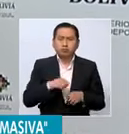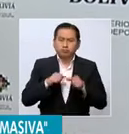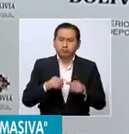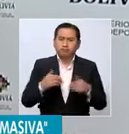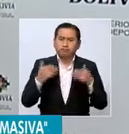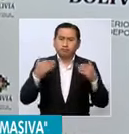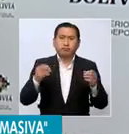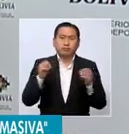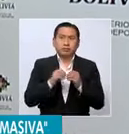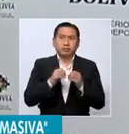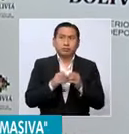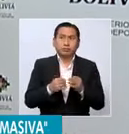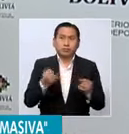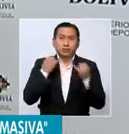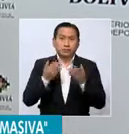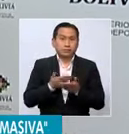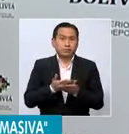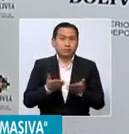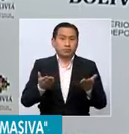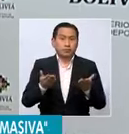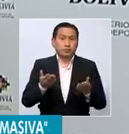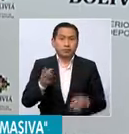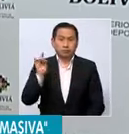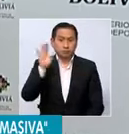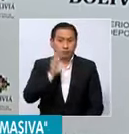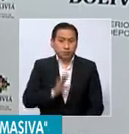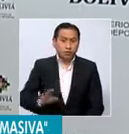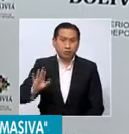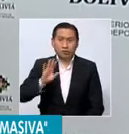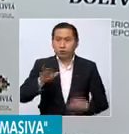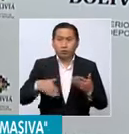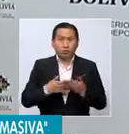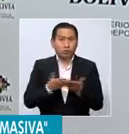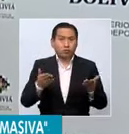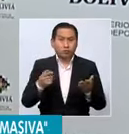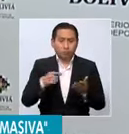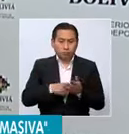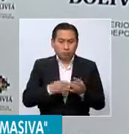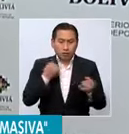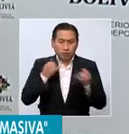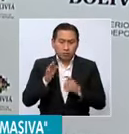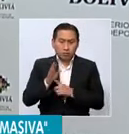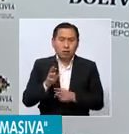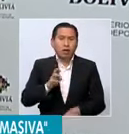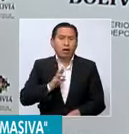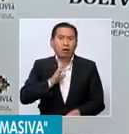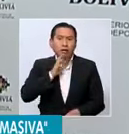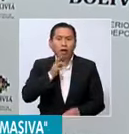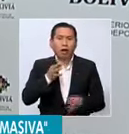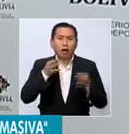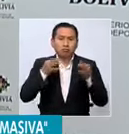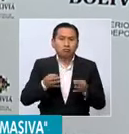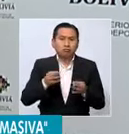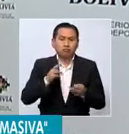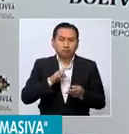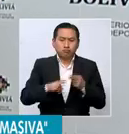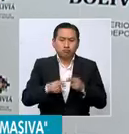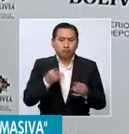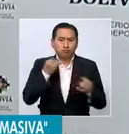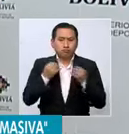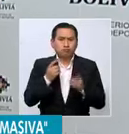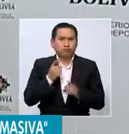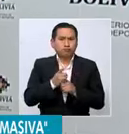para informar a nuestra población boliviana con los datos reales que están que